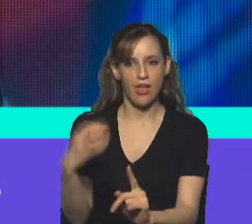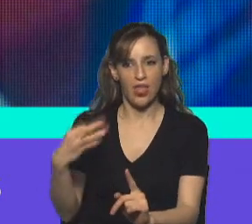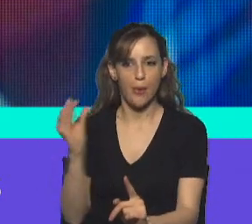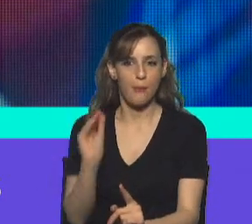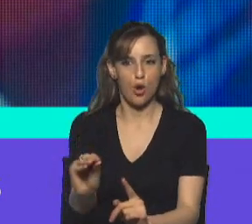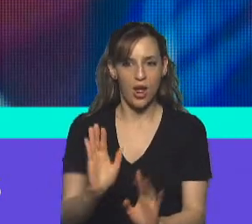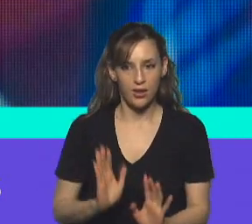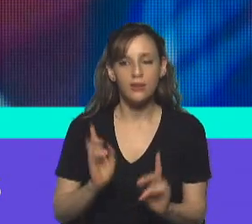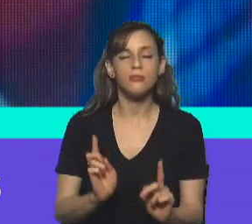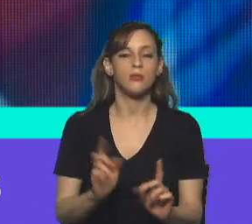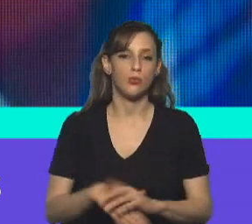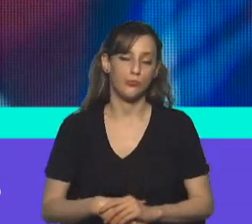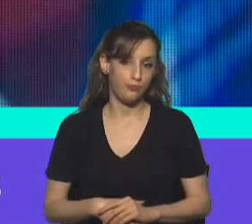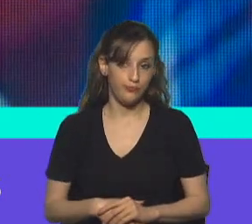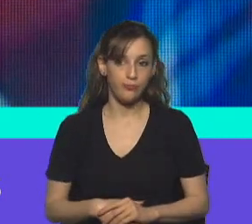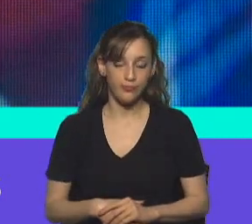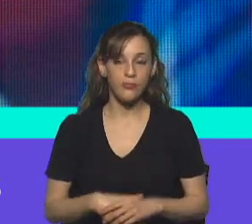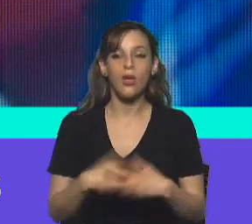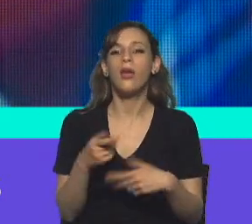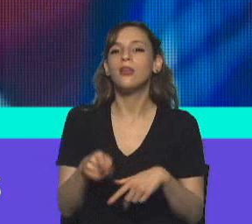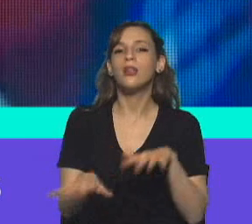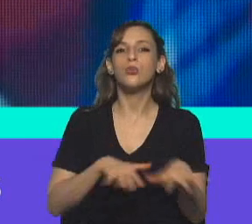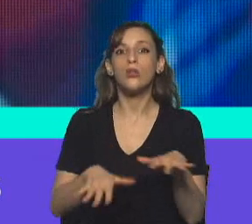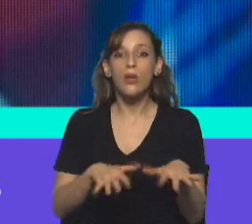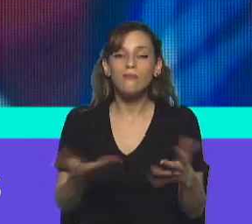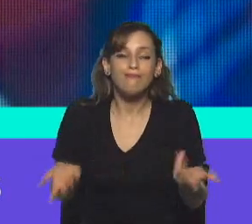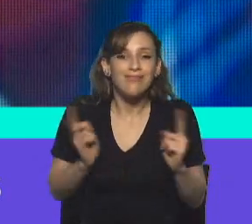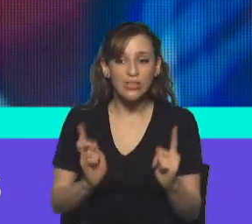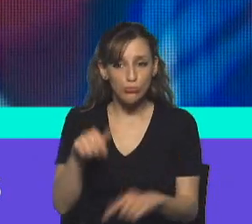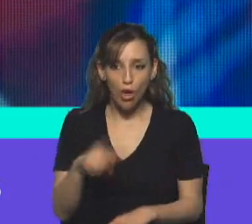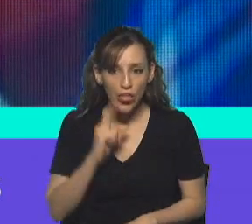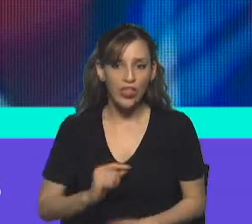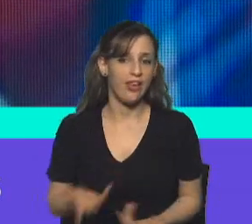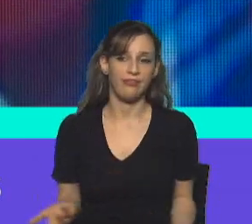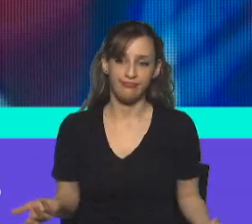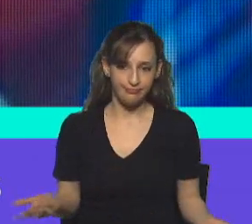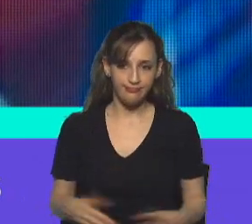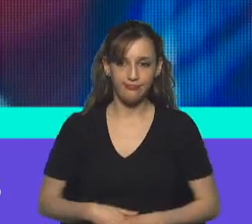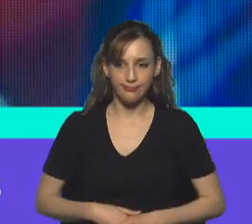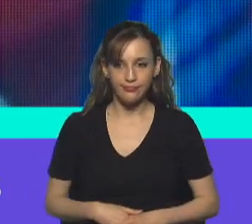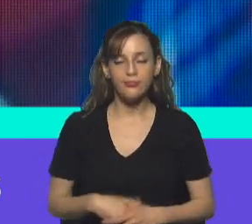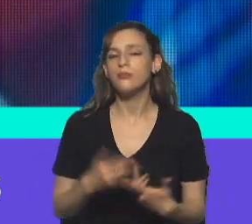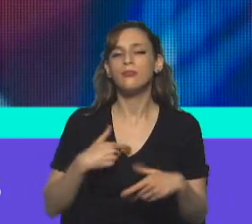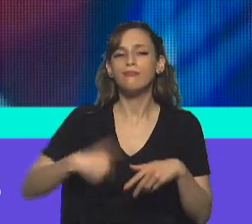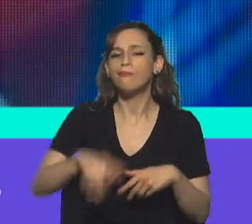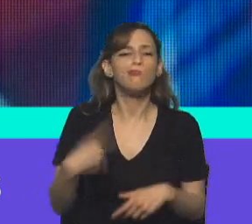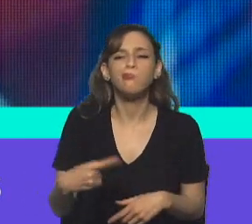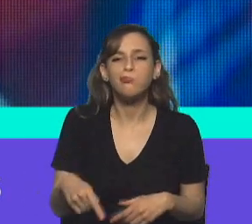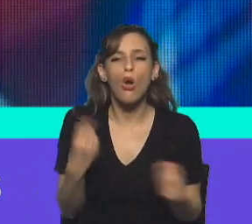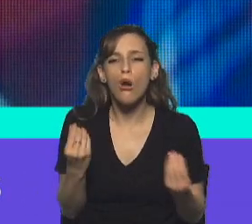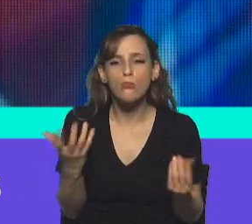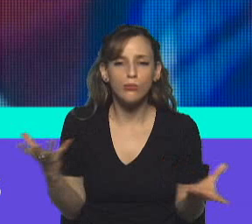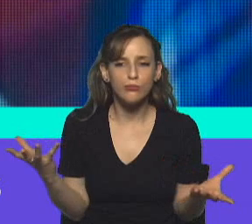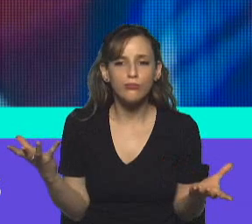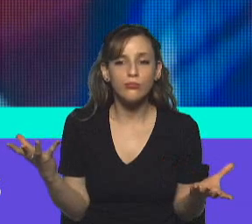de cero de anteayer bueno estas cosas están pasando qué se piensa hacer bueno este tema